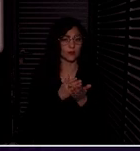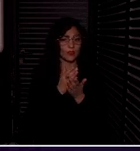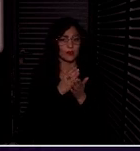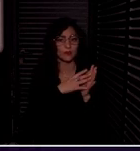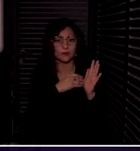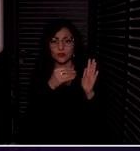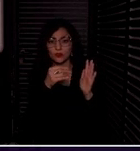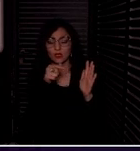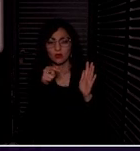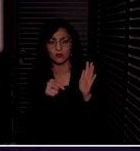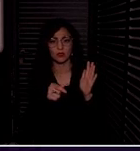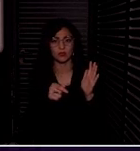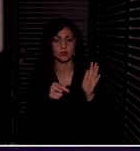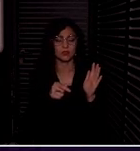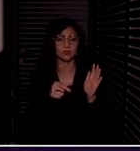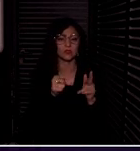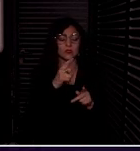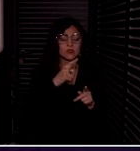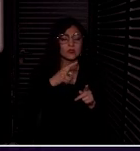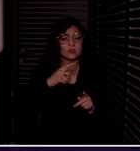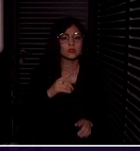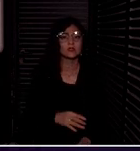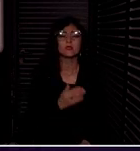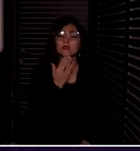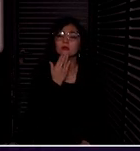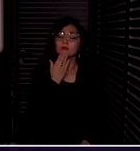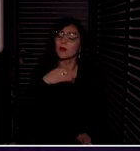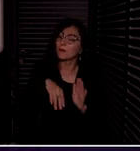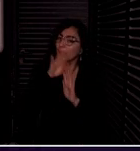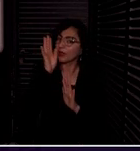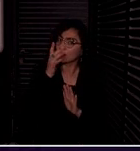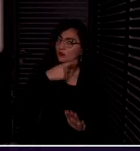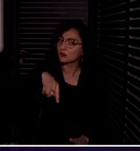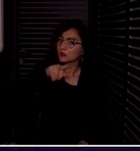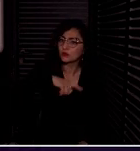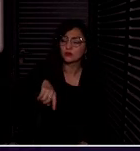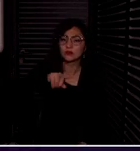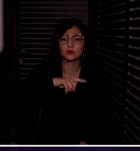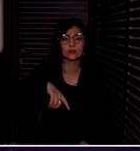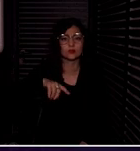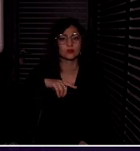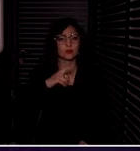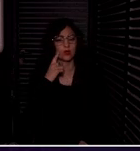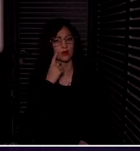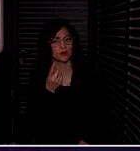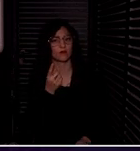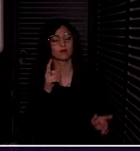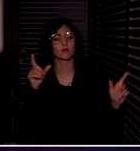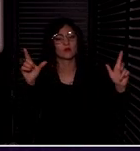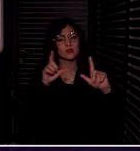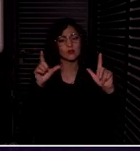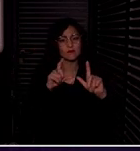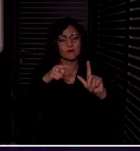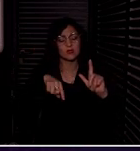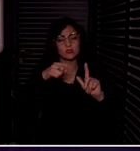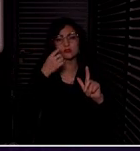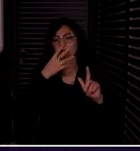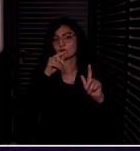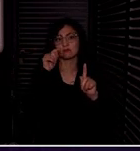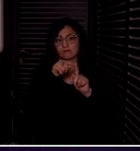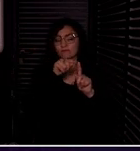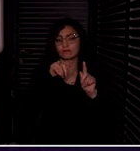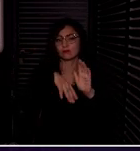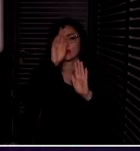suscripción, y ahora también introducen publicidad. Es más, yo afirmo que estamos, la neotelevisión es prácticamente Netflix, porque